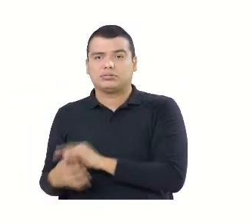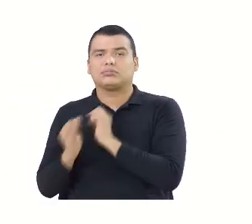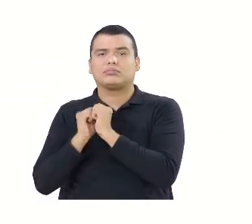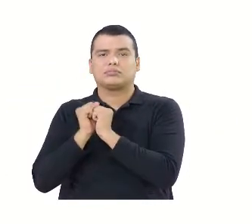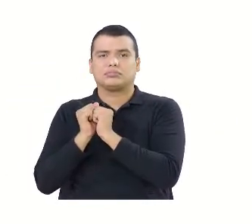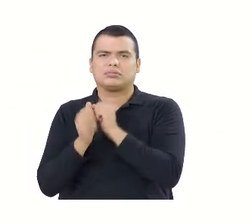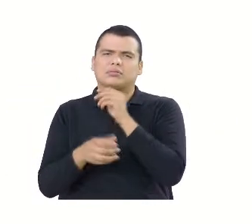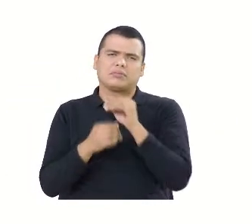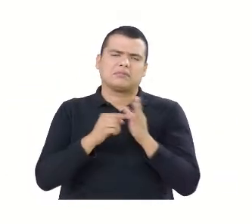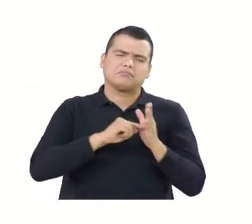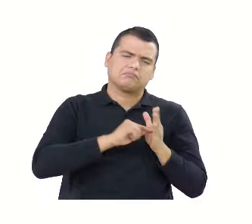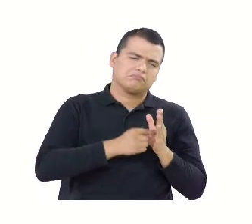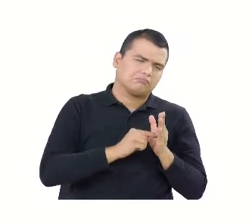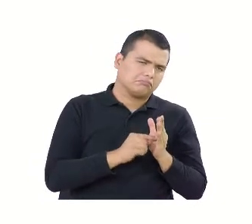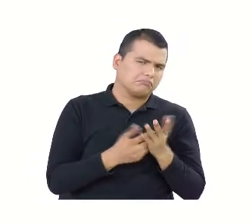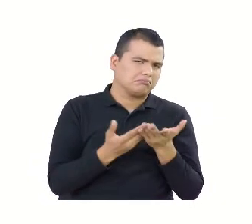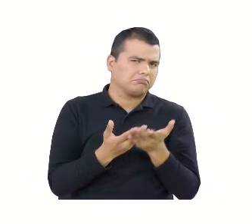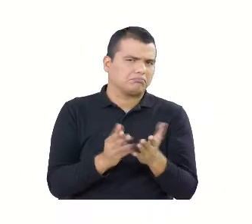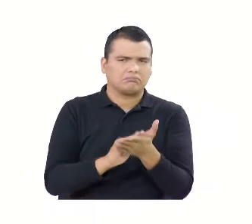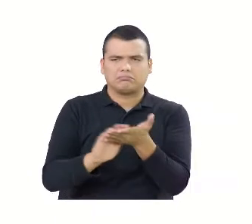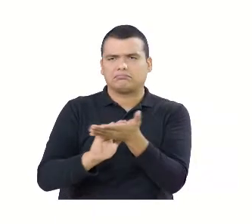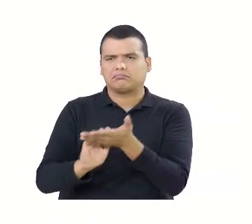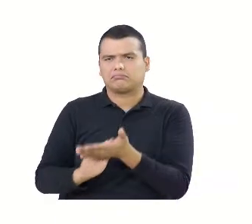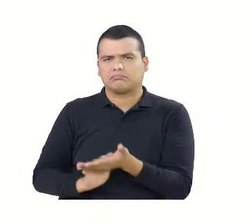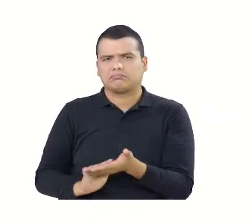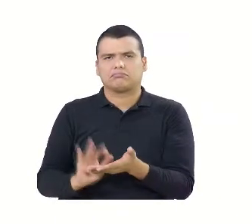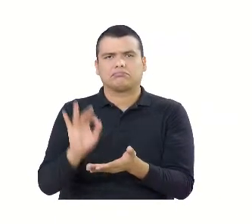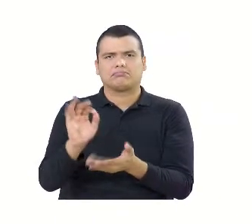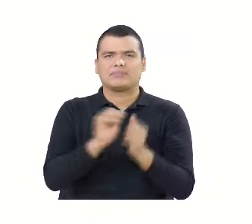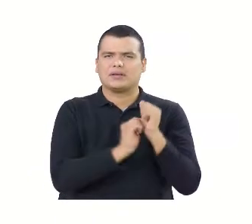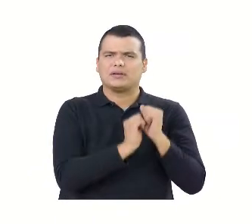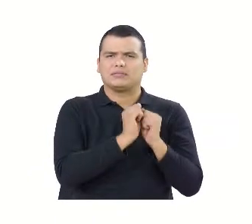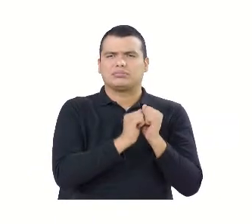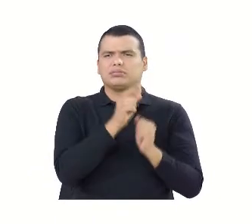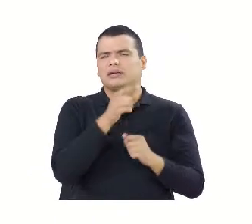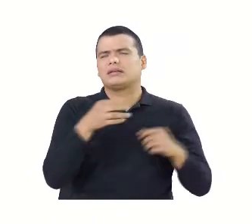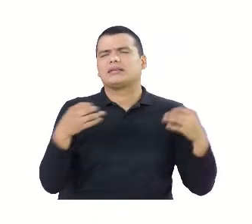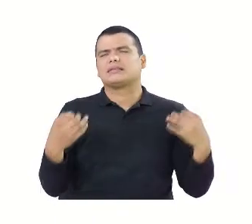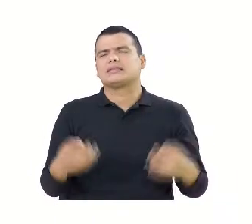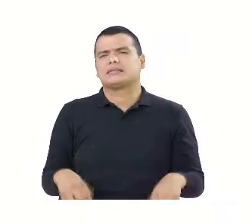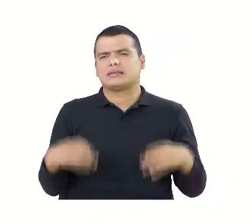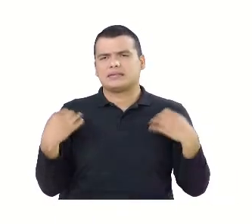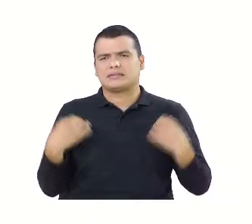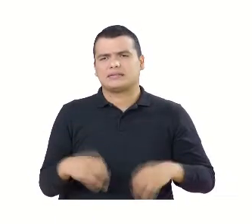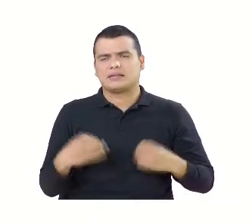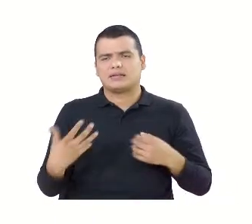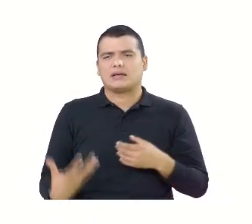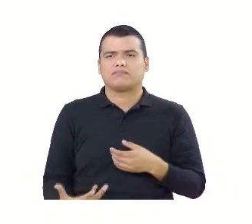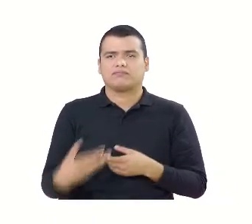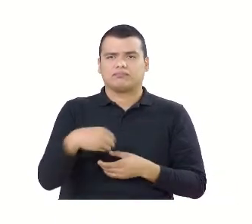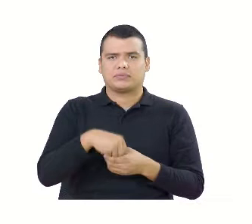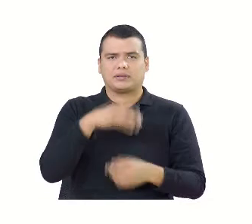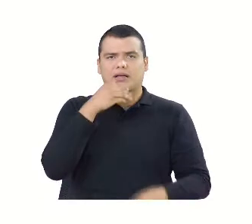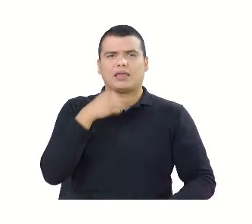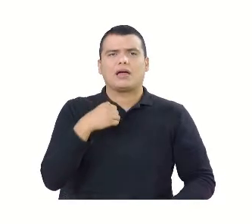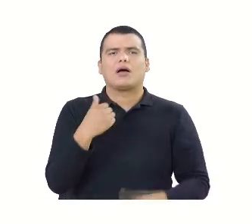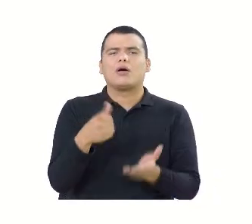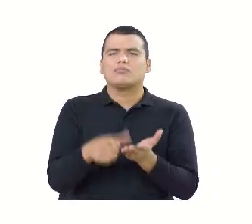los tornillos, los finales de carrera. Esta máquina, por ejemplo, es muy sencilla, no tiene eso. El software que yo utilizo se